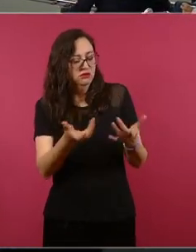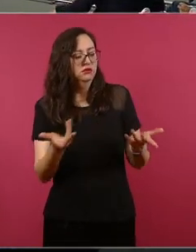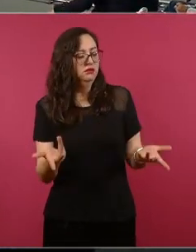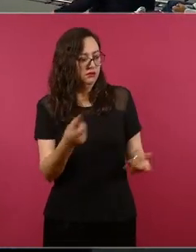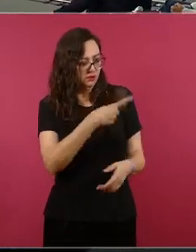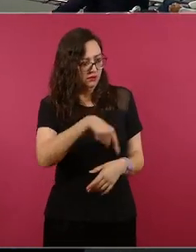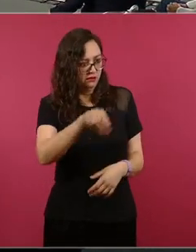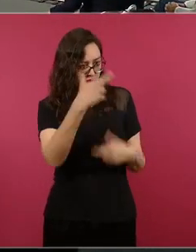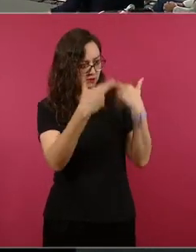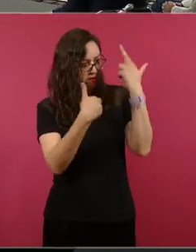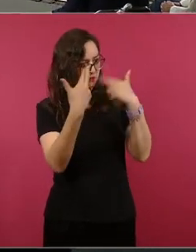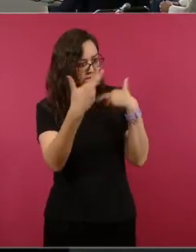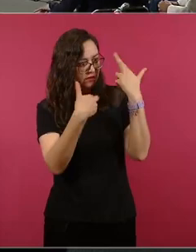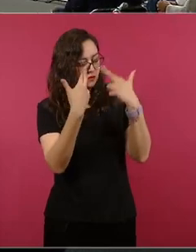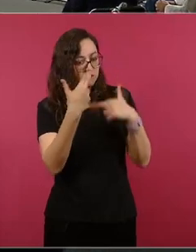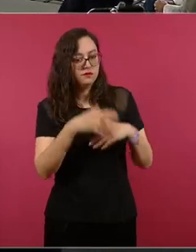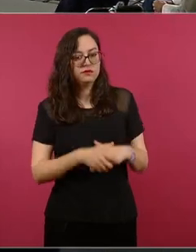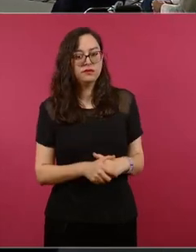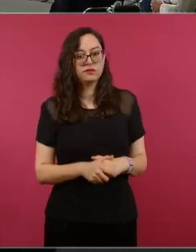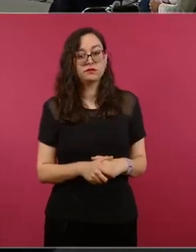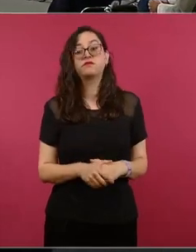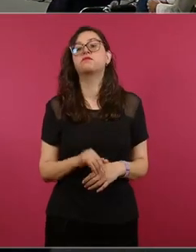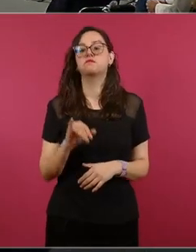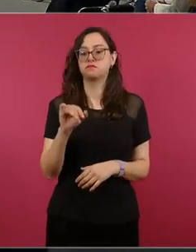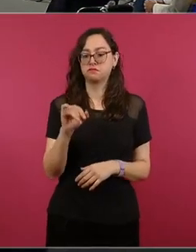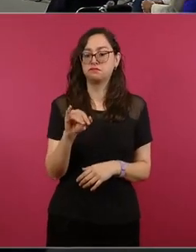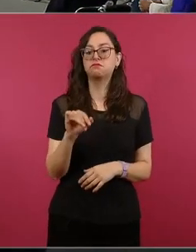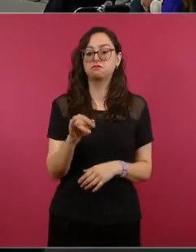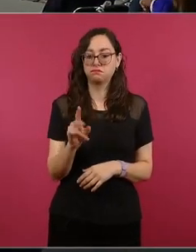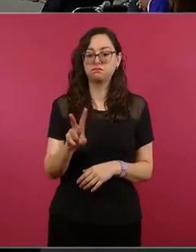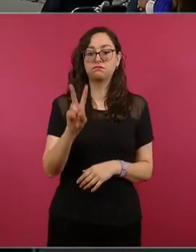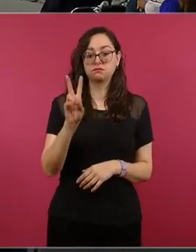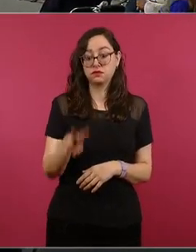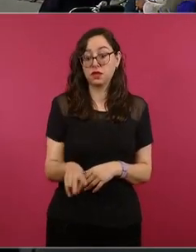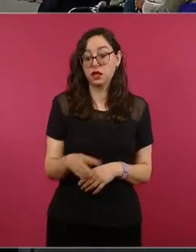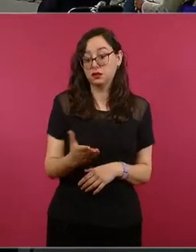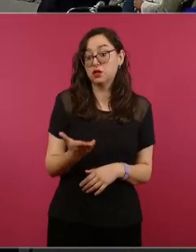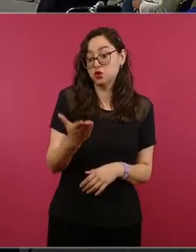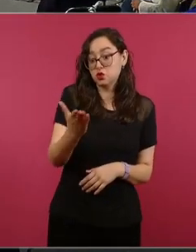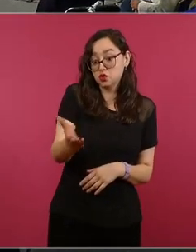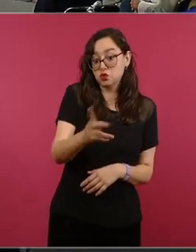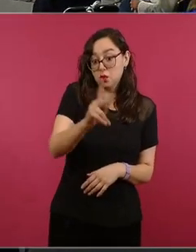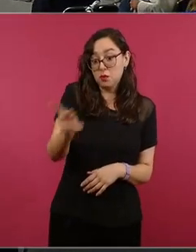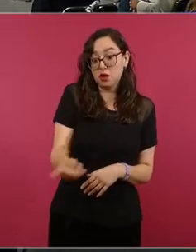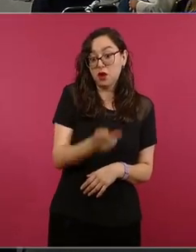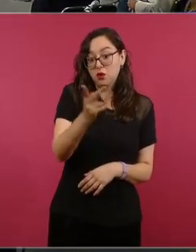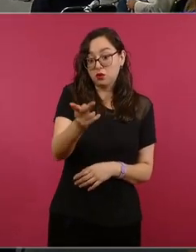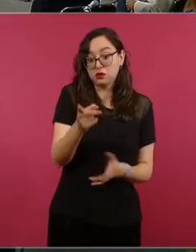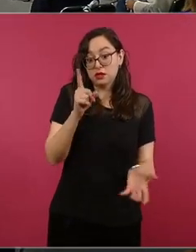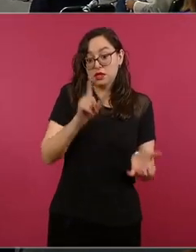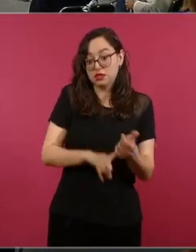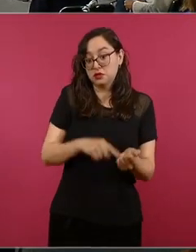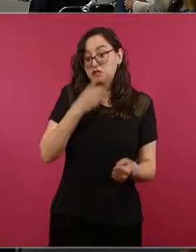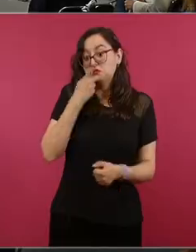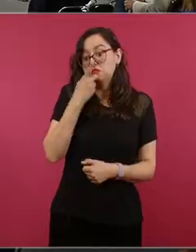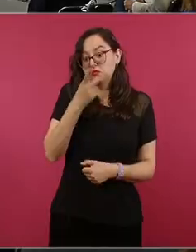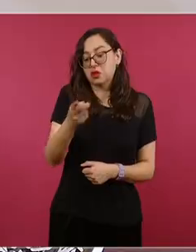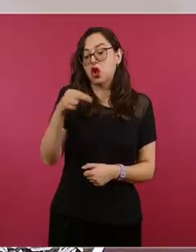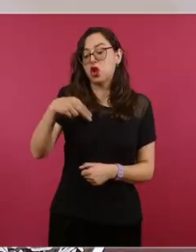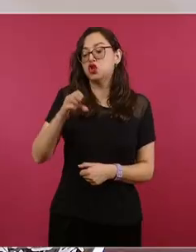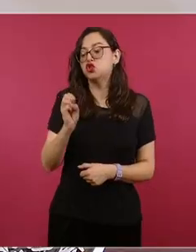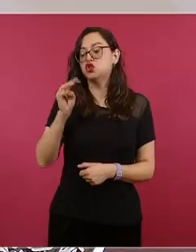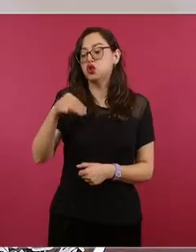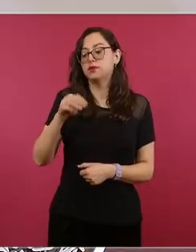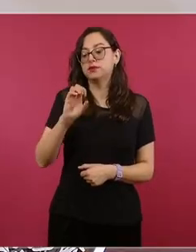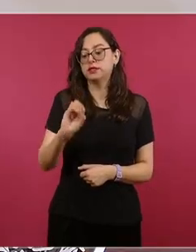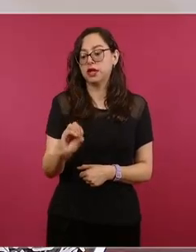que hacen ustedes es algo muy concreto y tú misma lo estás comentando en la pregunta. Es la norma 051, donde además